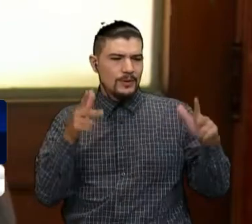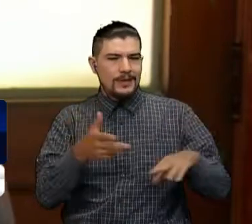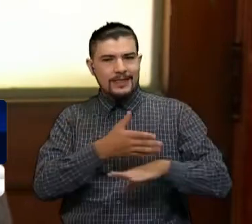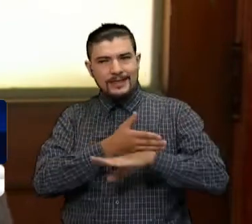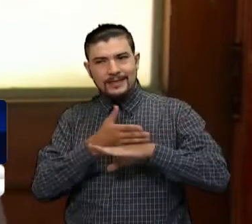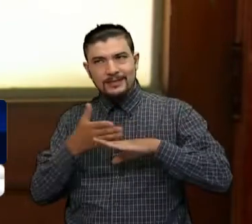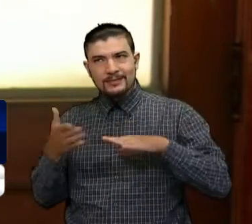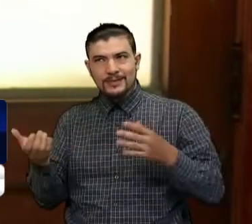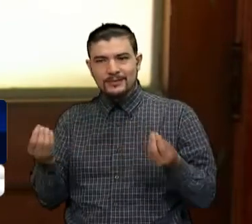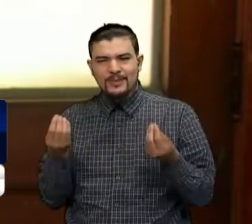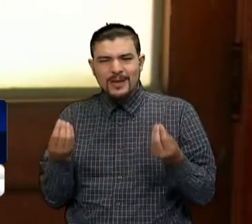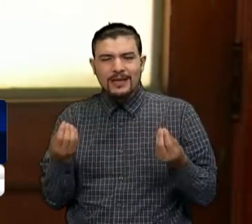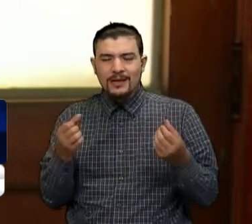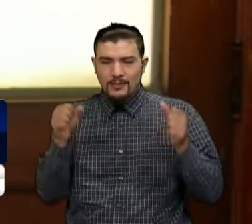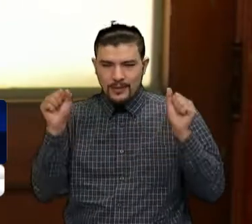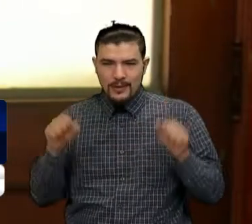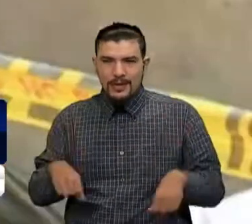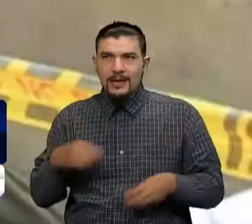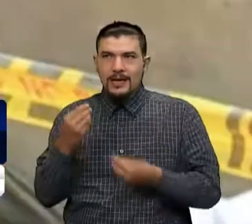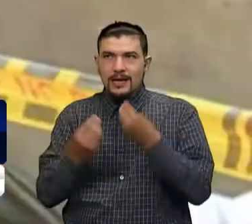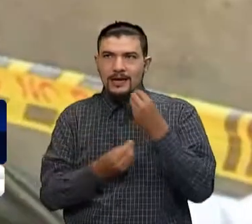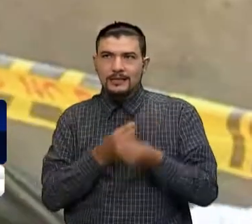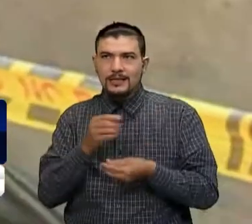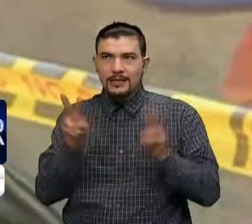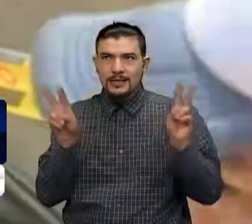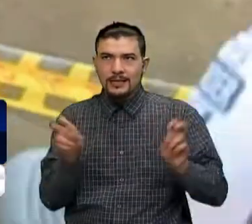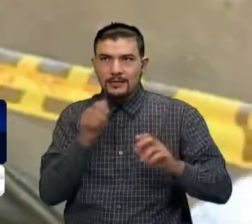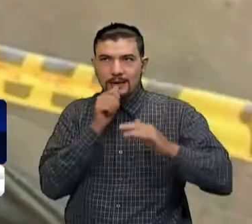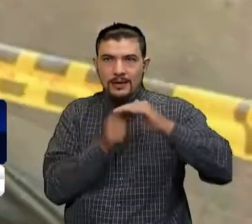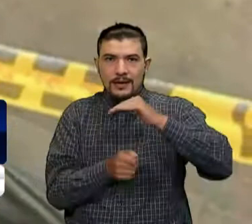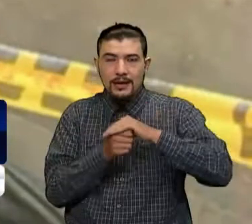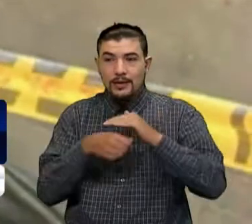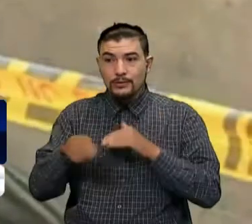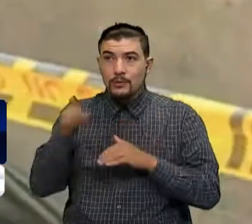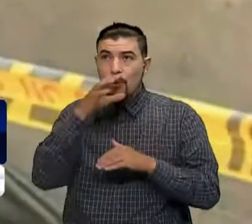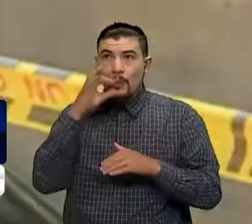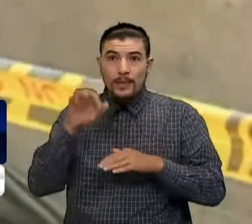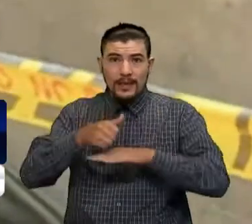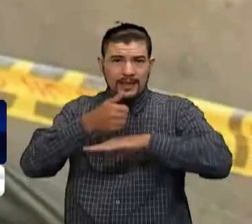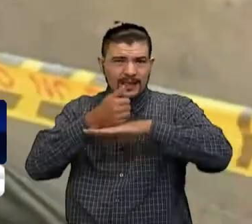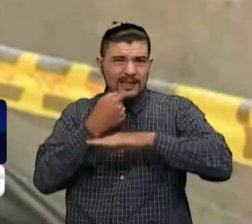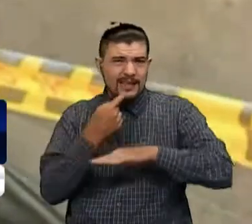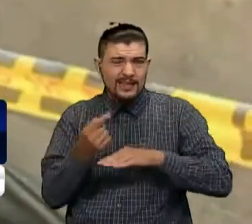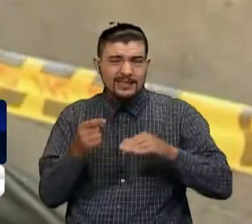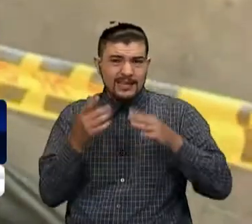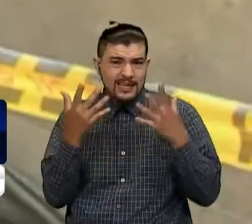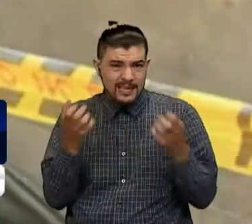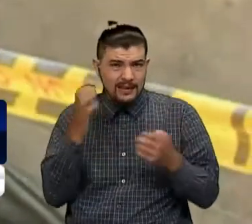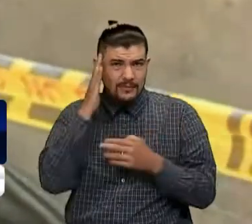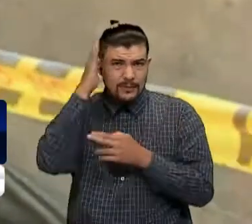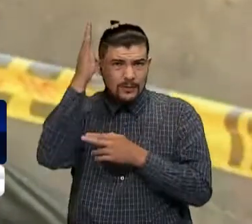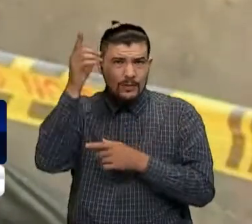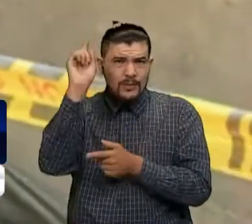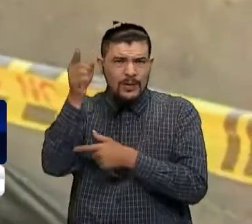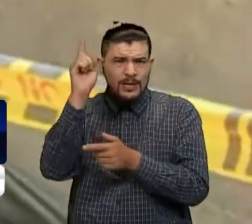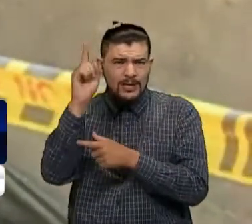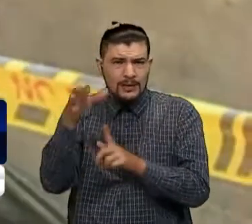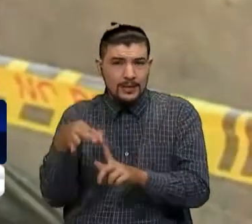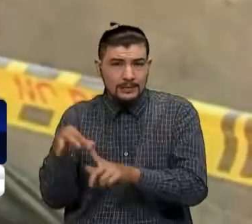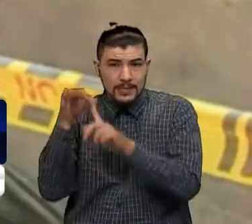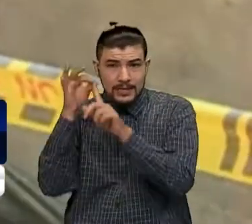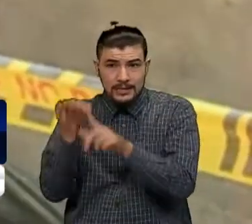para decidir qué vamos a hacer desde lo privado el dirigente negó tener por el momento una aspiración política en especial